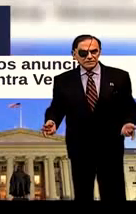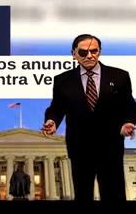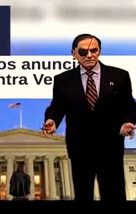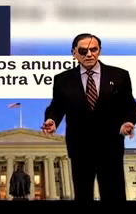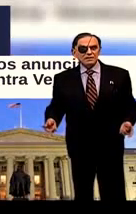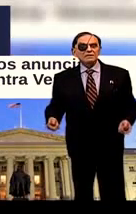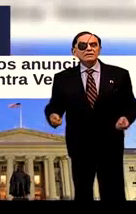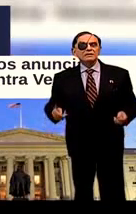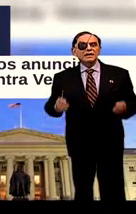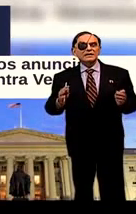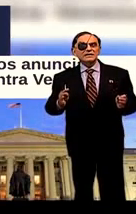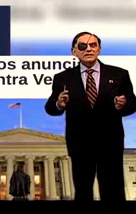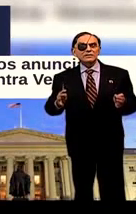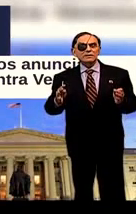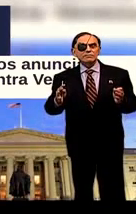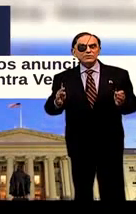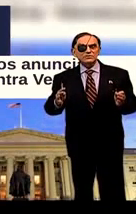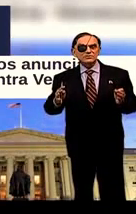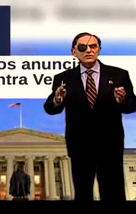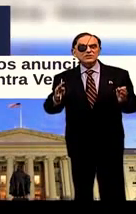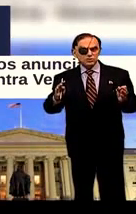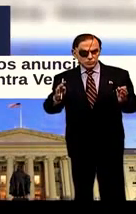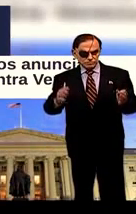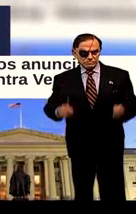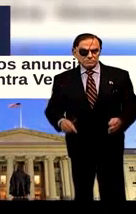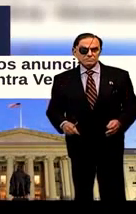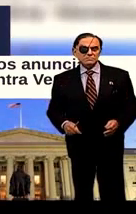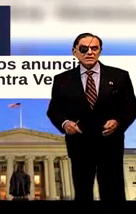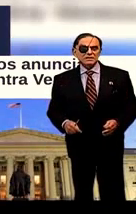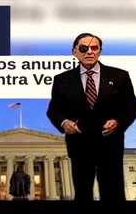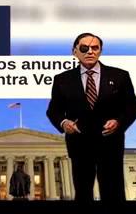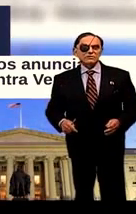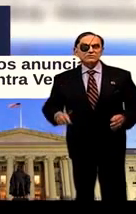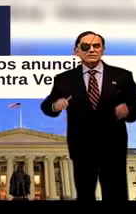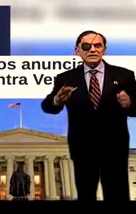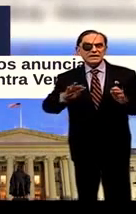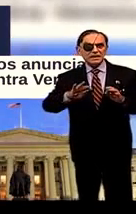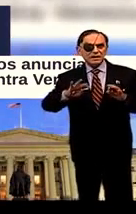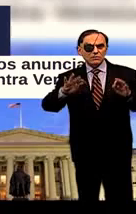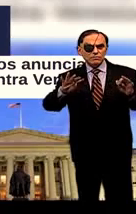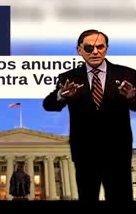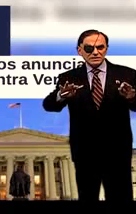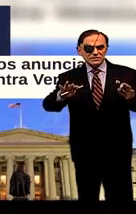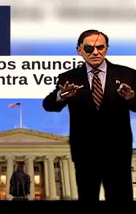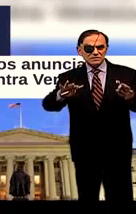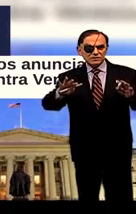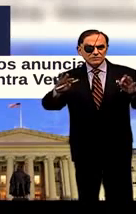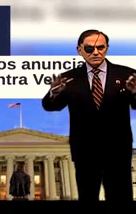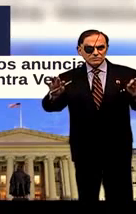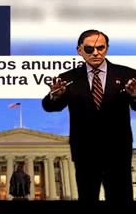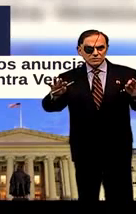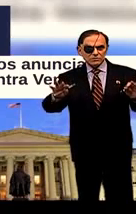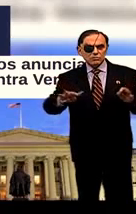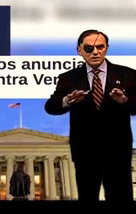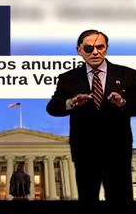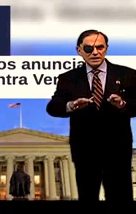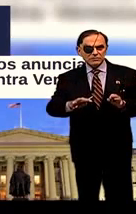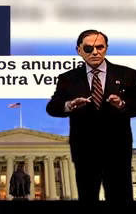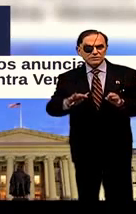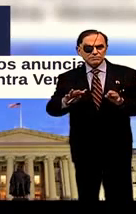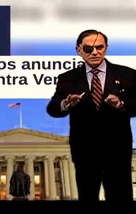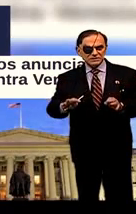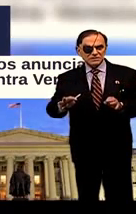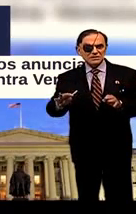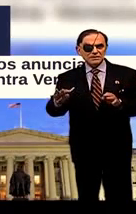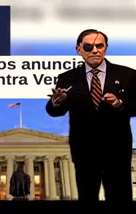guerra. A clear and present danger. Cuando se declara un país o una situación un claro